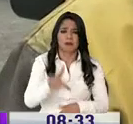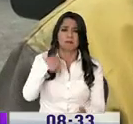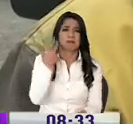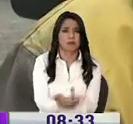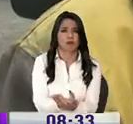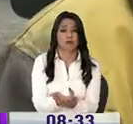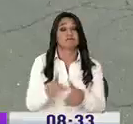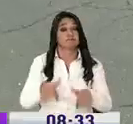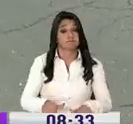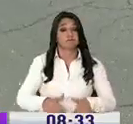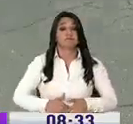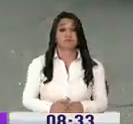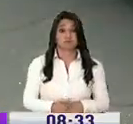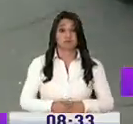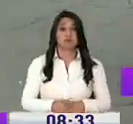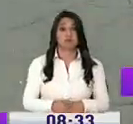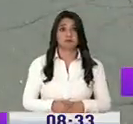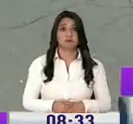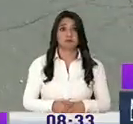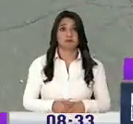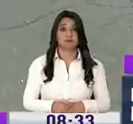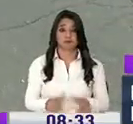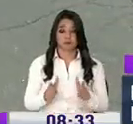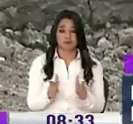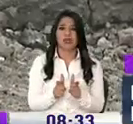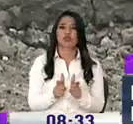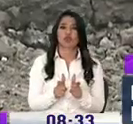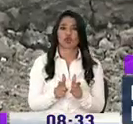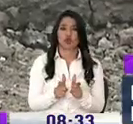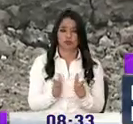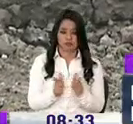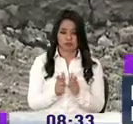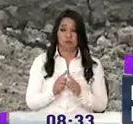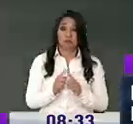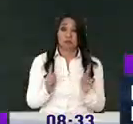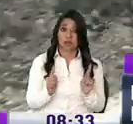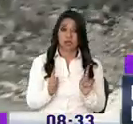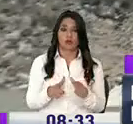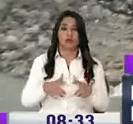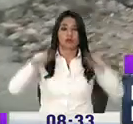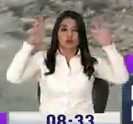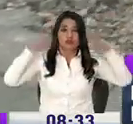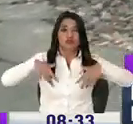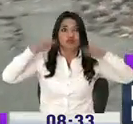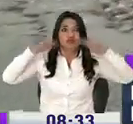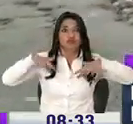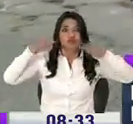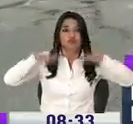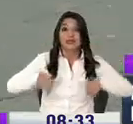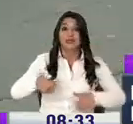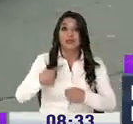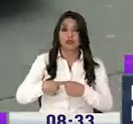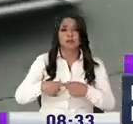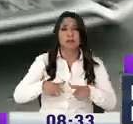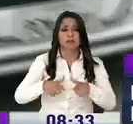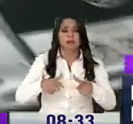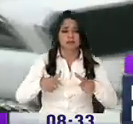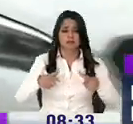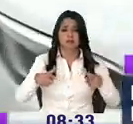les cogen aquí. Detallan que no era tan grande, sin embargo, con las constantes lluvias que registra la ciudad, ha